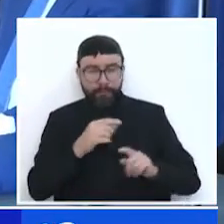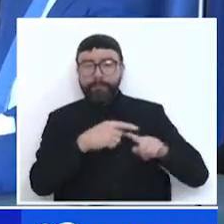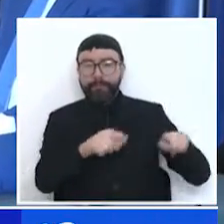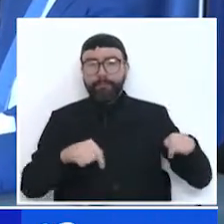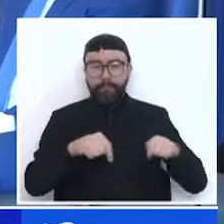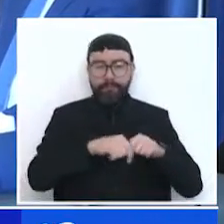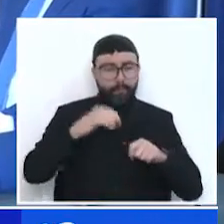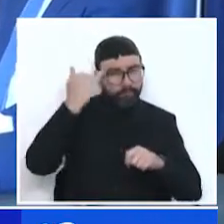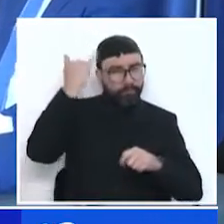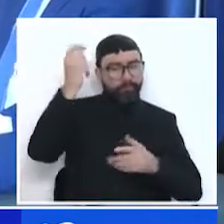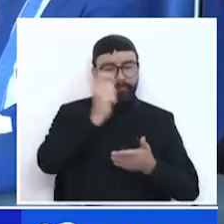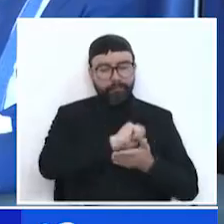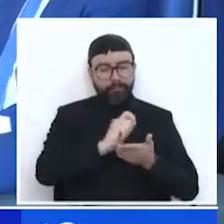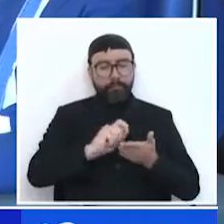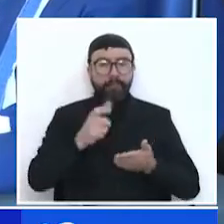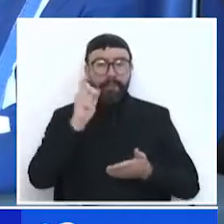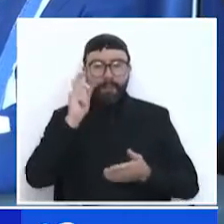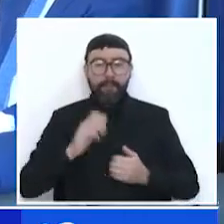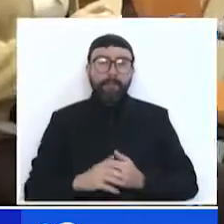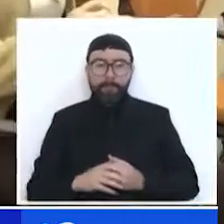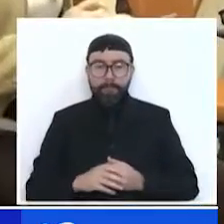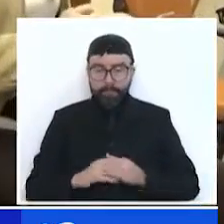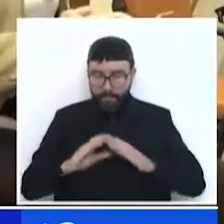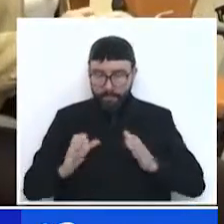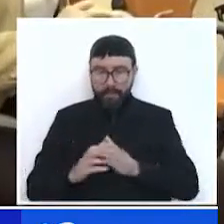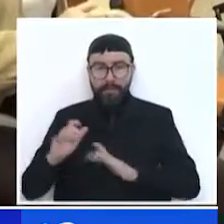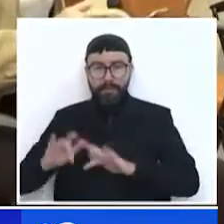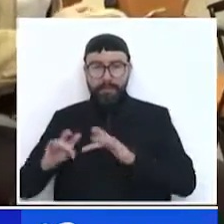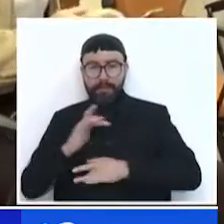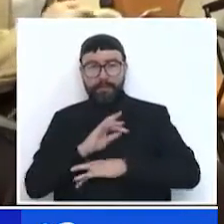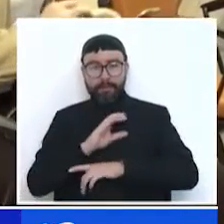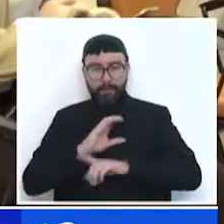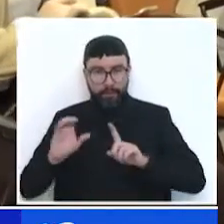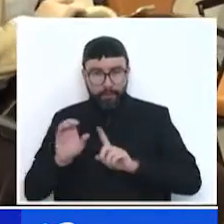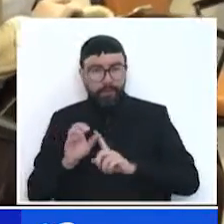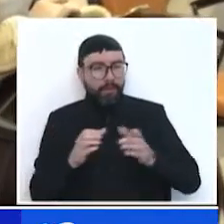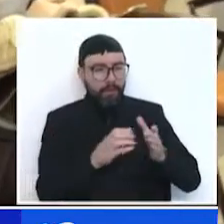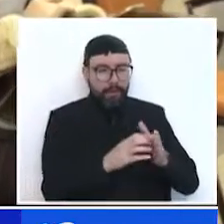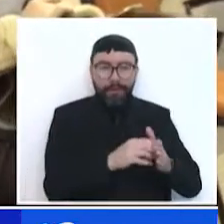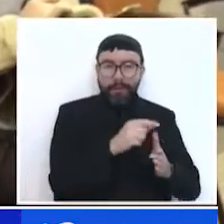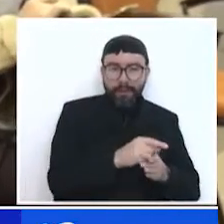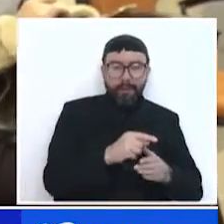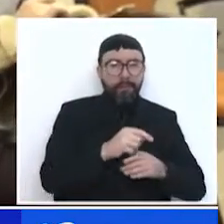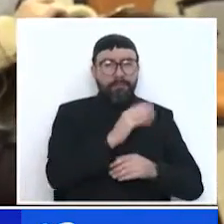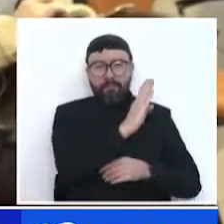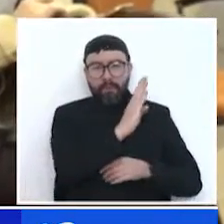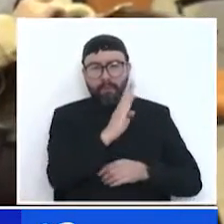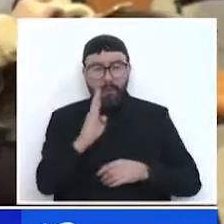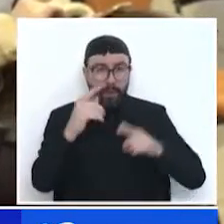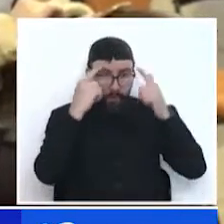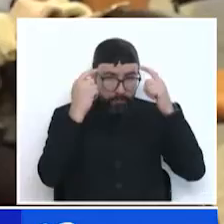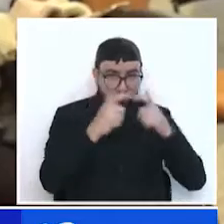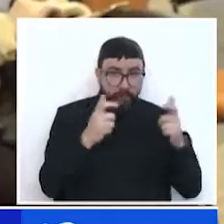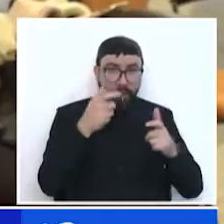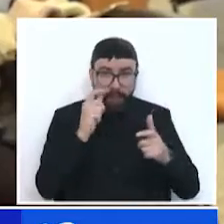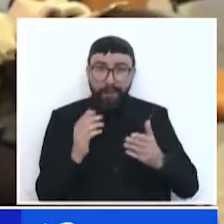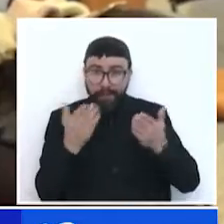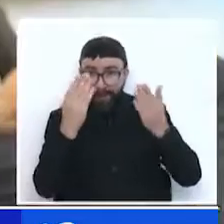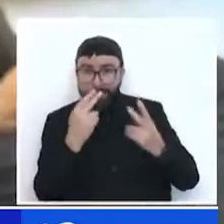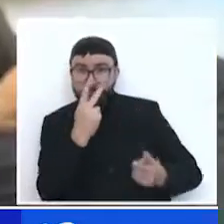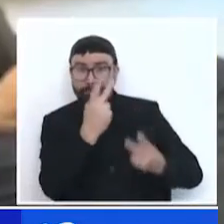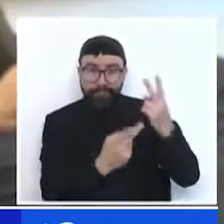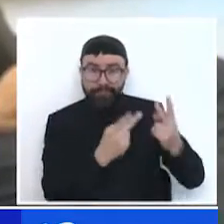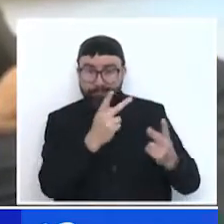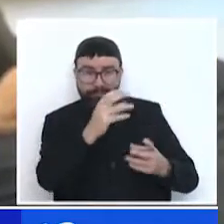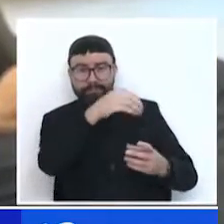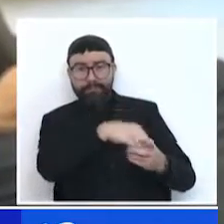la Secretaría de Cultura y la Red Departamental de Bibliotecas Públicas de Caldas, se invita a todos los caldenses a visitar las instalaciones de